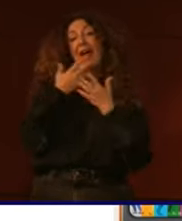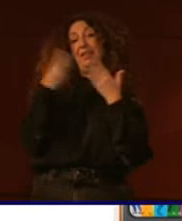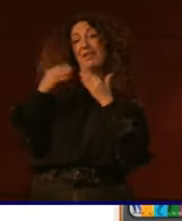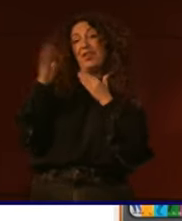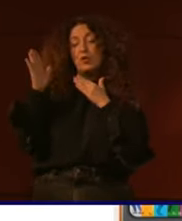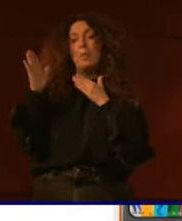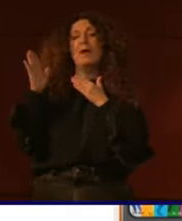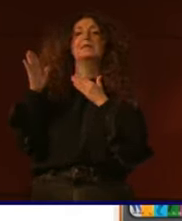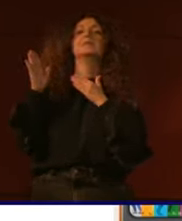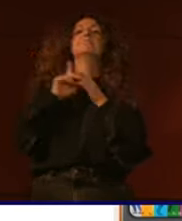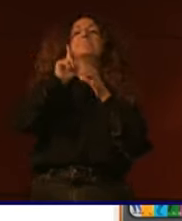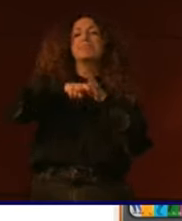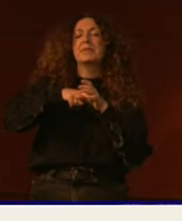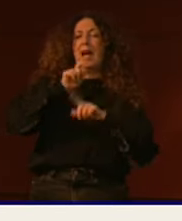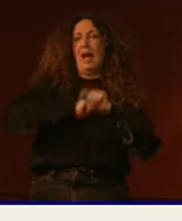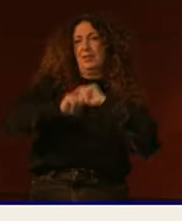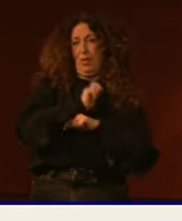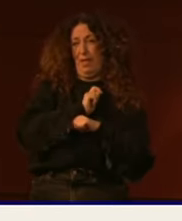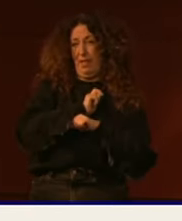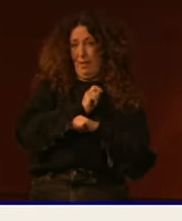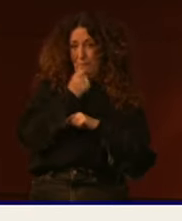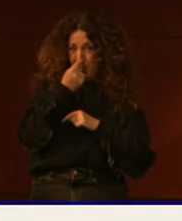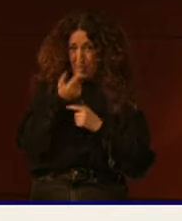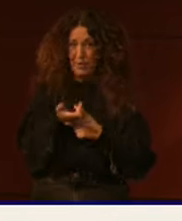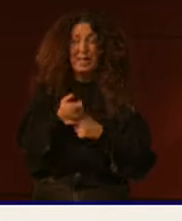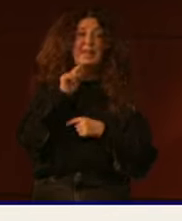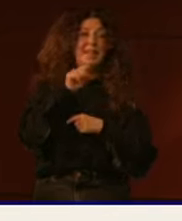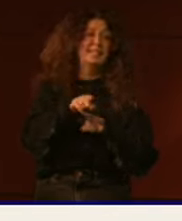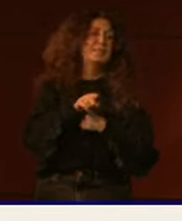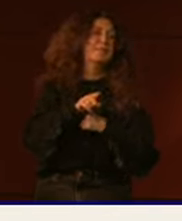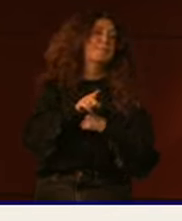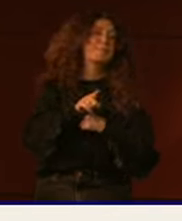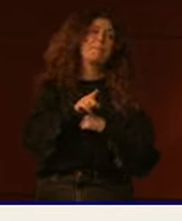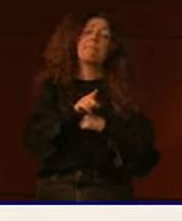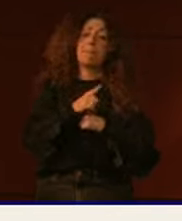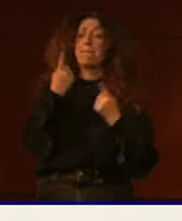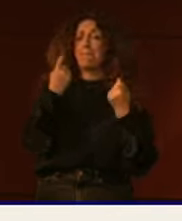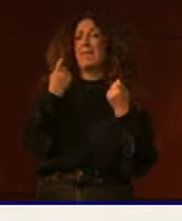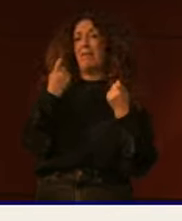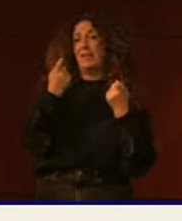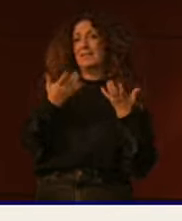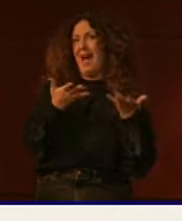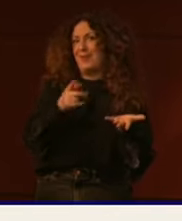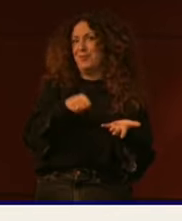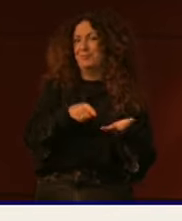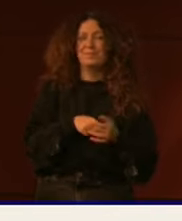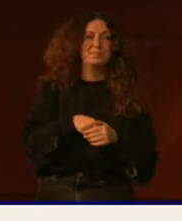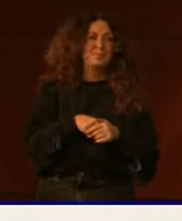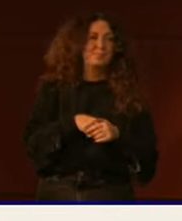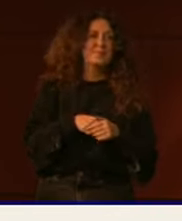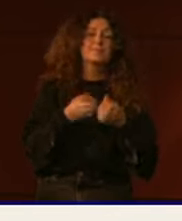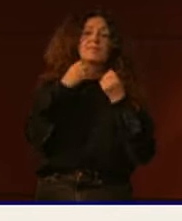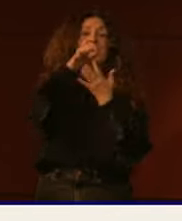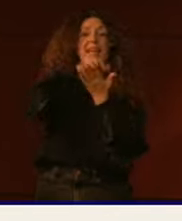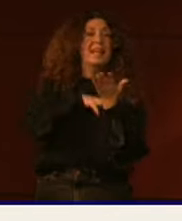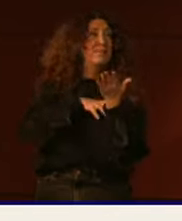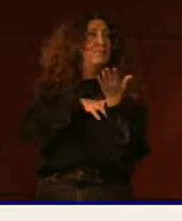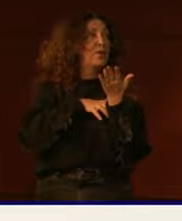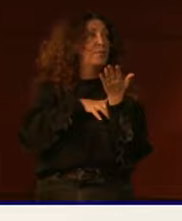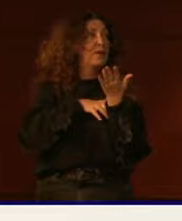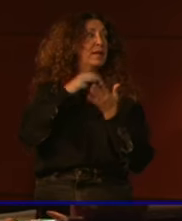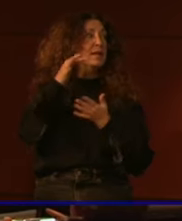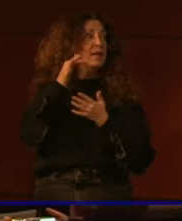asociación. Por tanto, es un elemento necesario. Esto es el informe FOESA, está